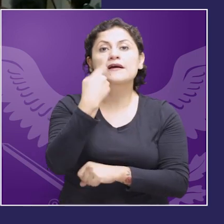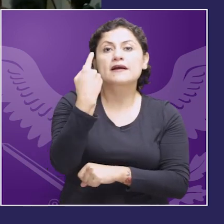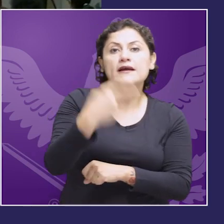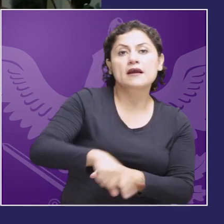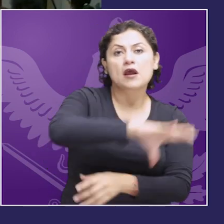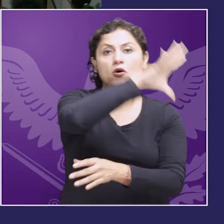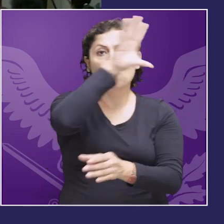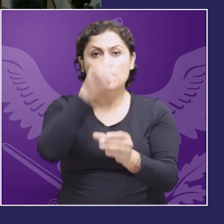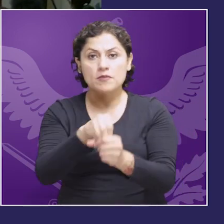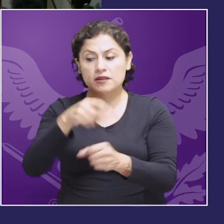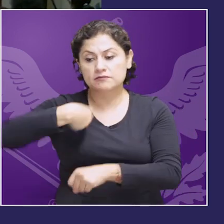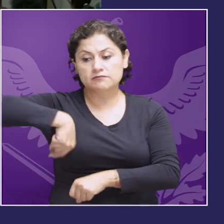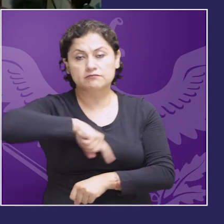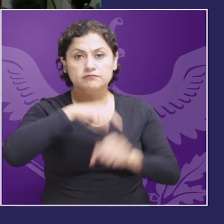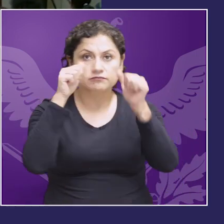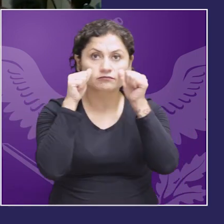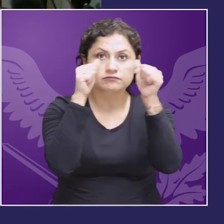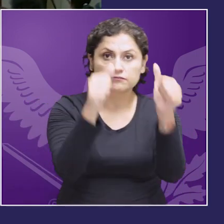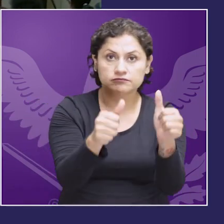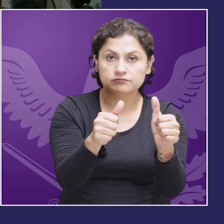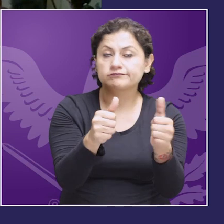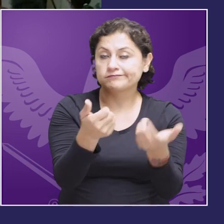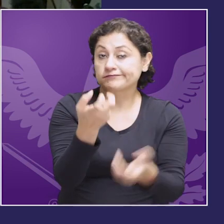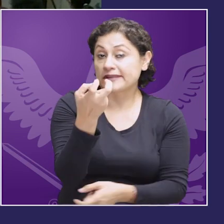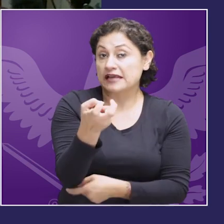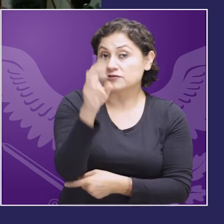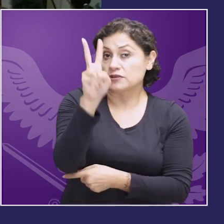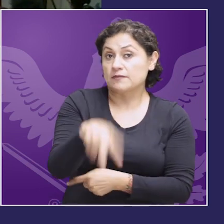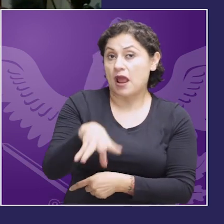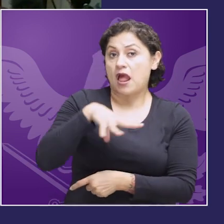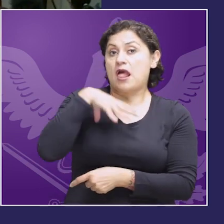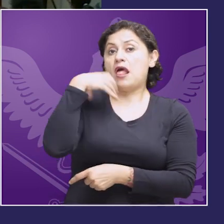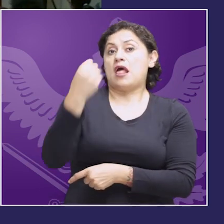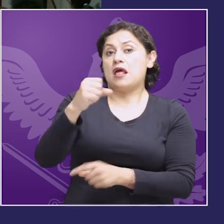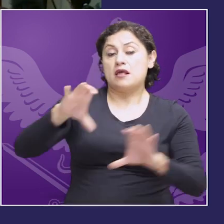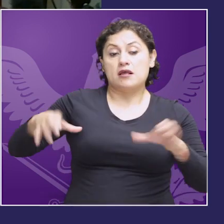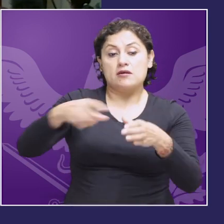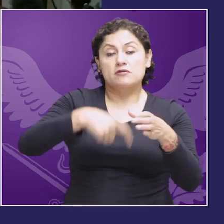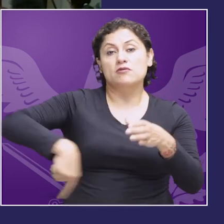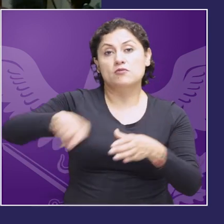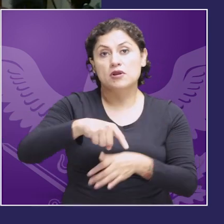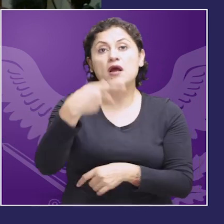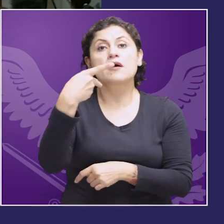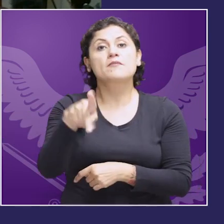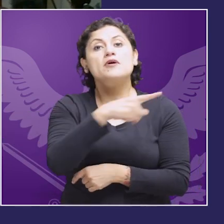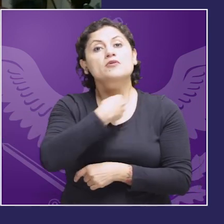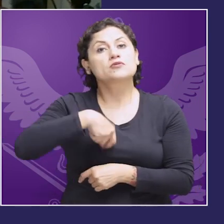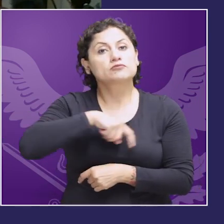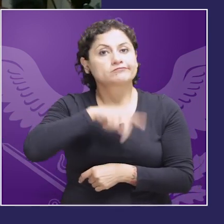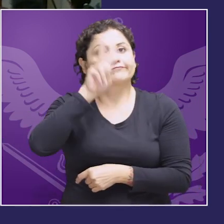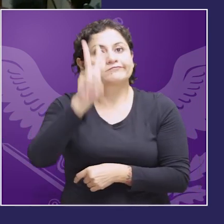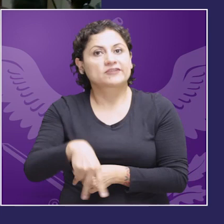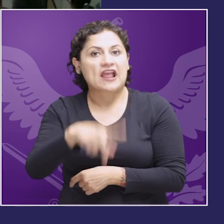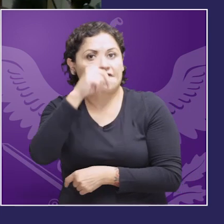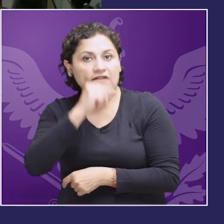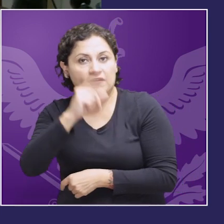diferencias, tenemos precariedades al respecto. De ahí la importancia de que la violencia de género contra las mujeres, y entre ellas el feminicidio,